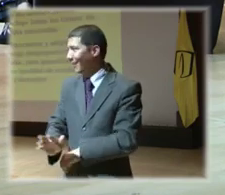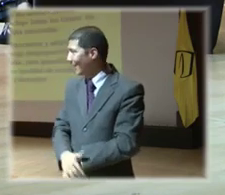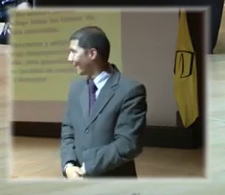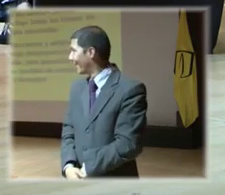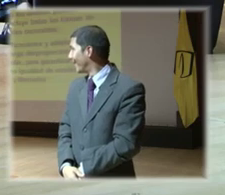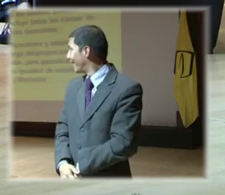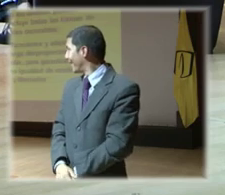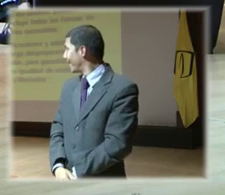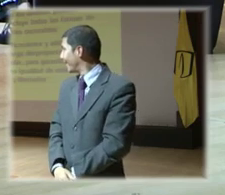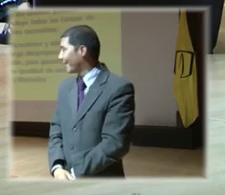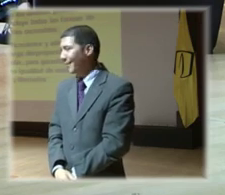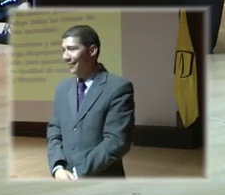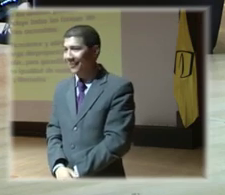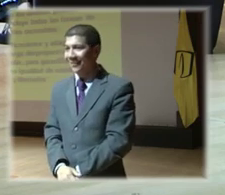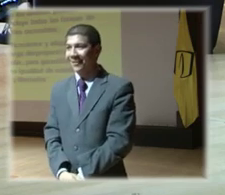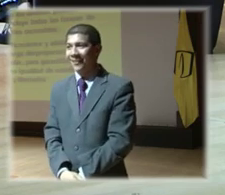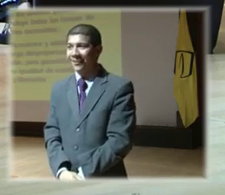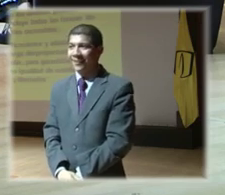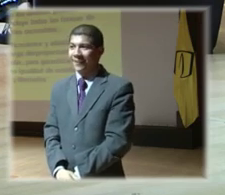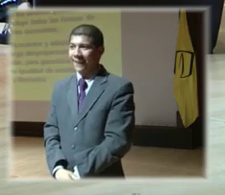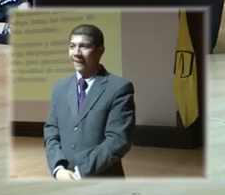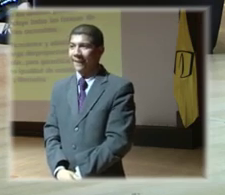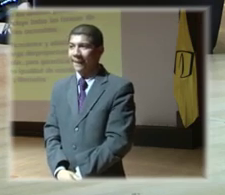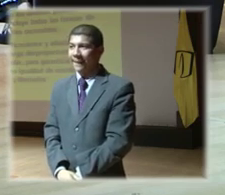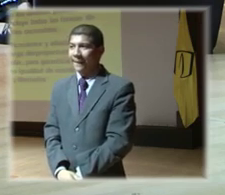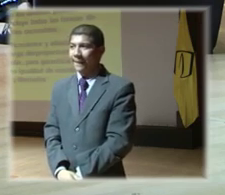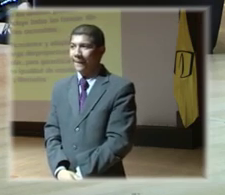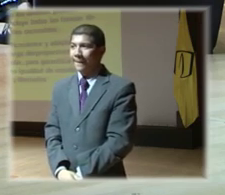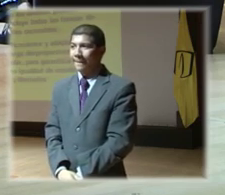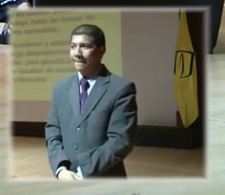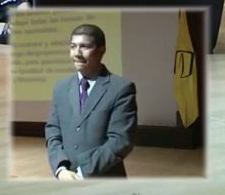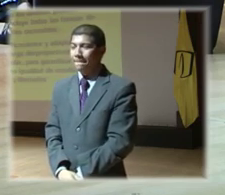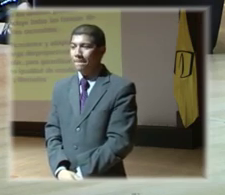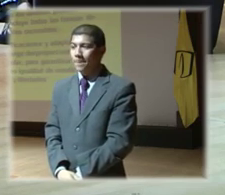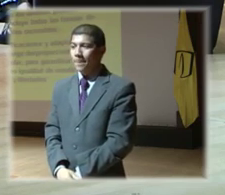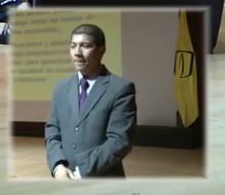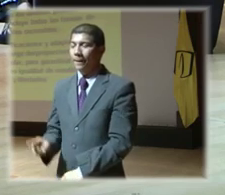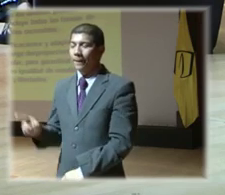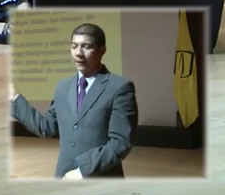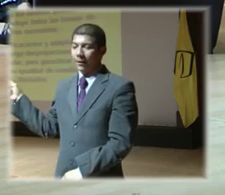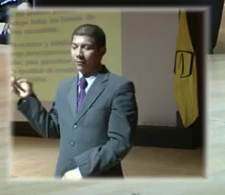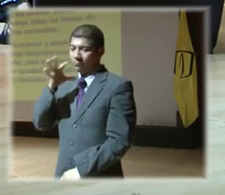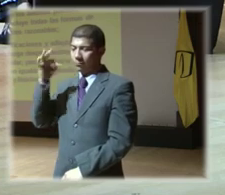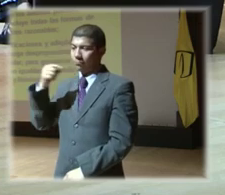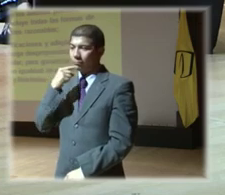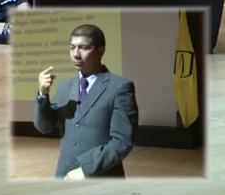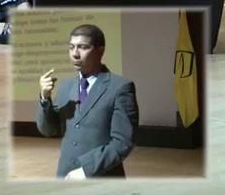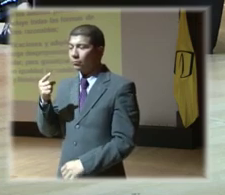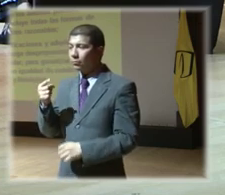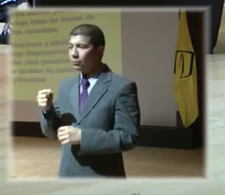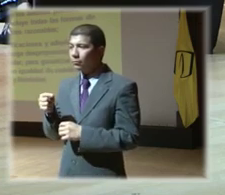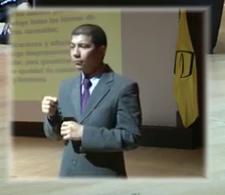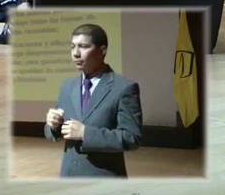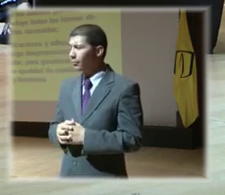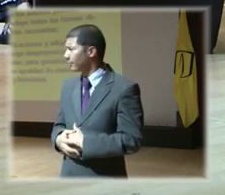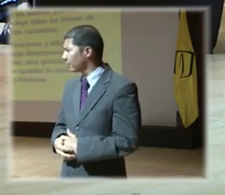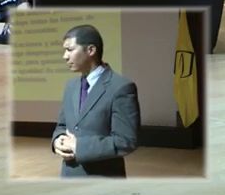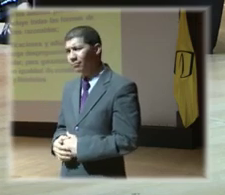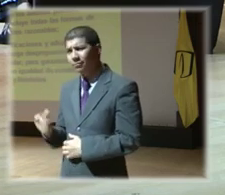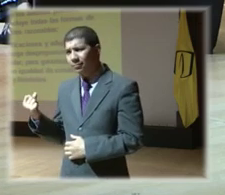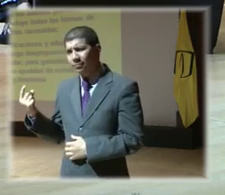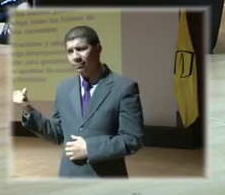La pregunta es... ¿para el ámbito internacional no conozco, digamos, sí, que de esto que transversalice discapacidad y diversidad sexual? Sí, no, de la